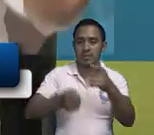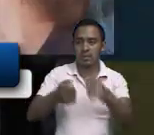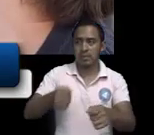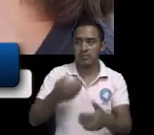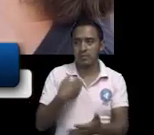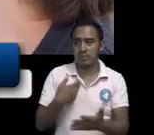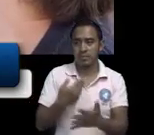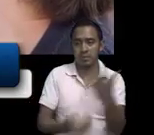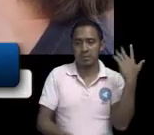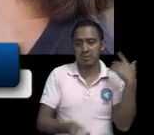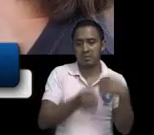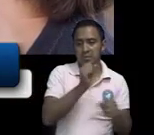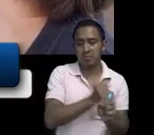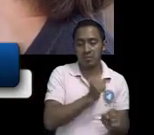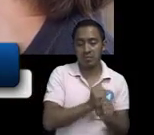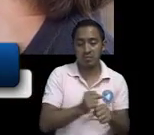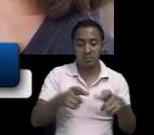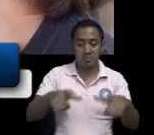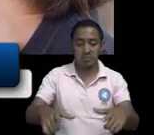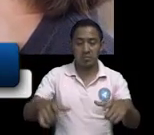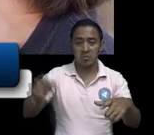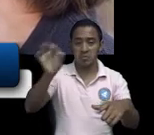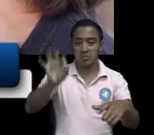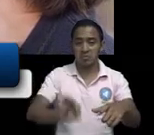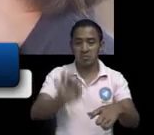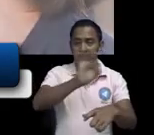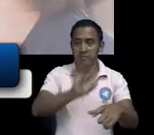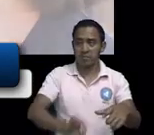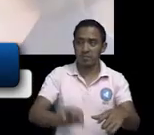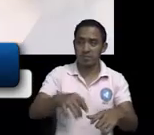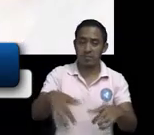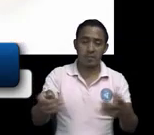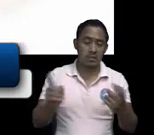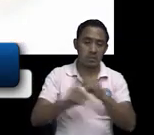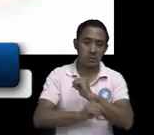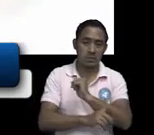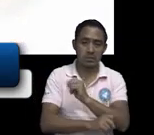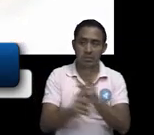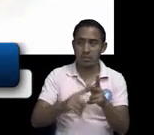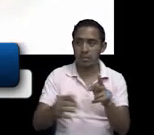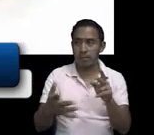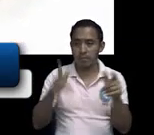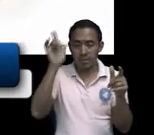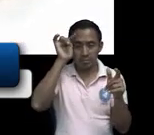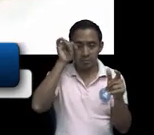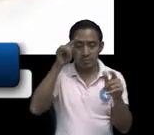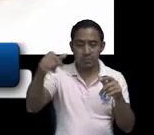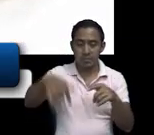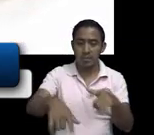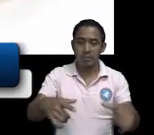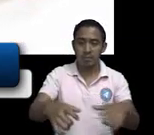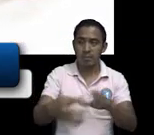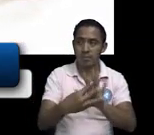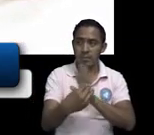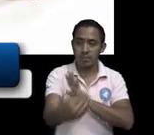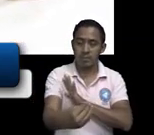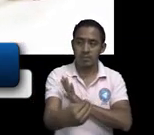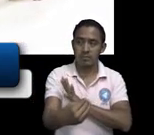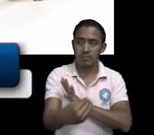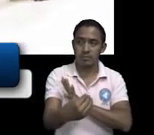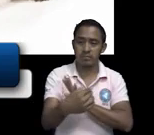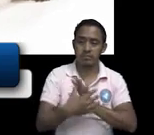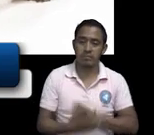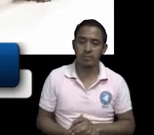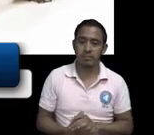salimos al trabajo y queda ahí mosqueándose el plato de leche. Y puede venir los ratones, transmitir, orinar también sobre la comida del animalito y transmitir la enfermedad al